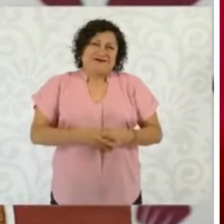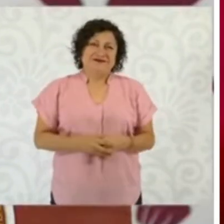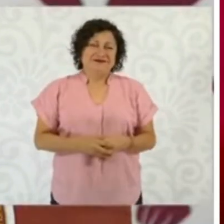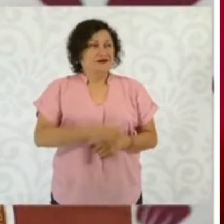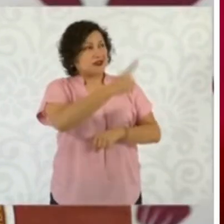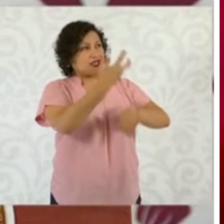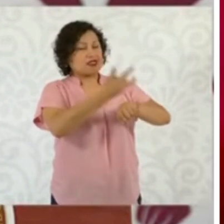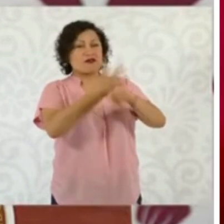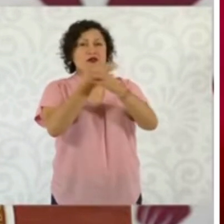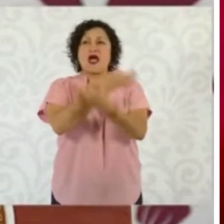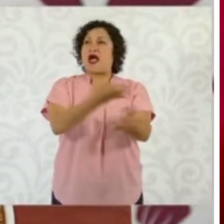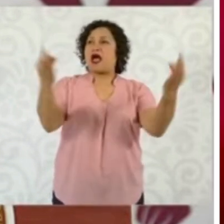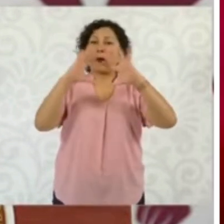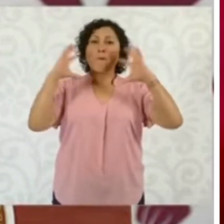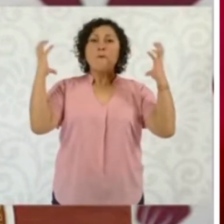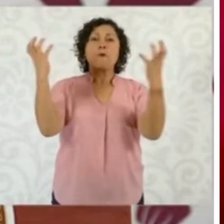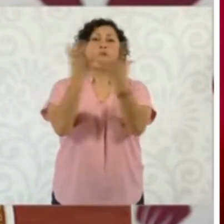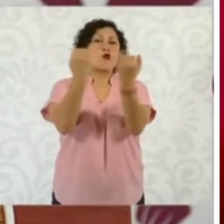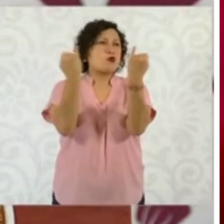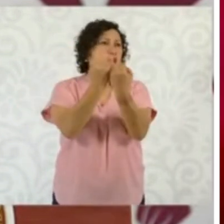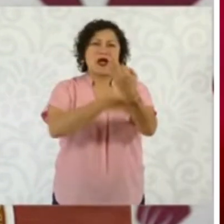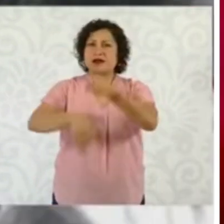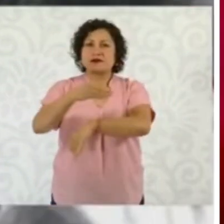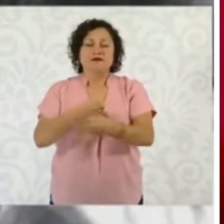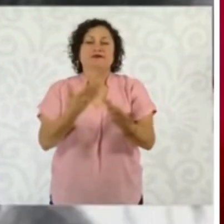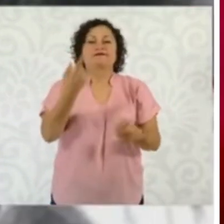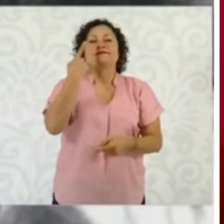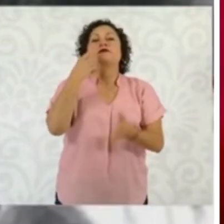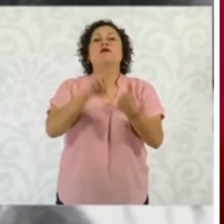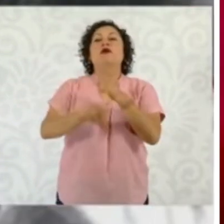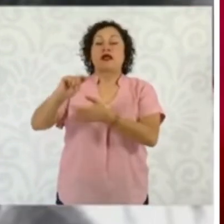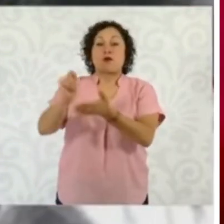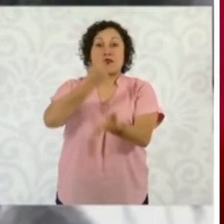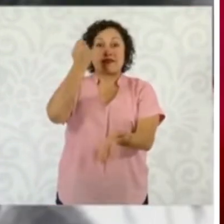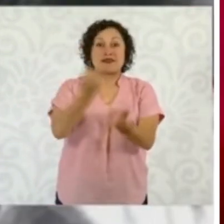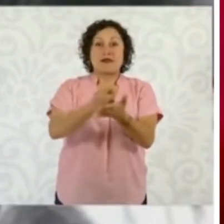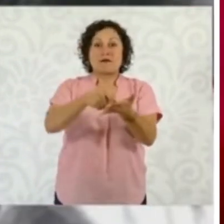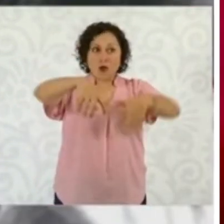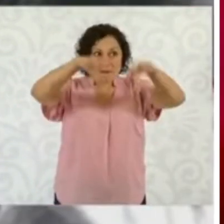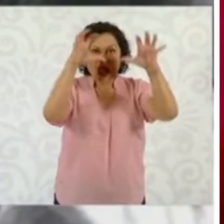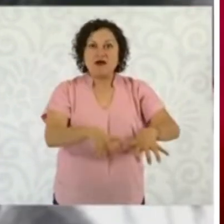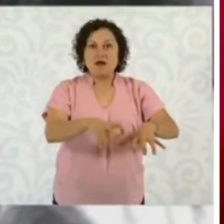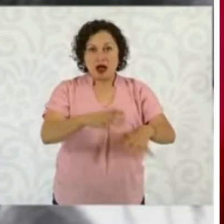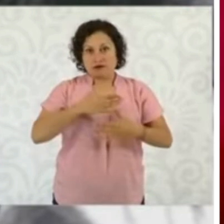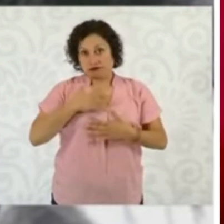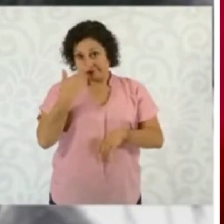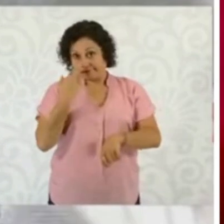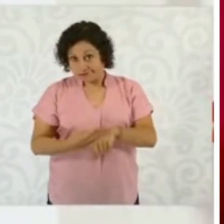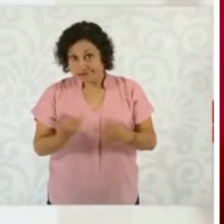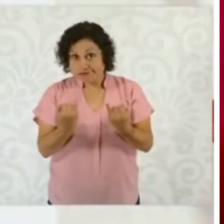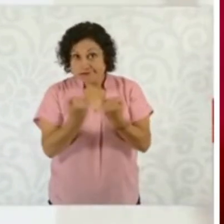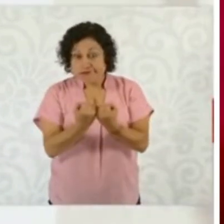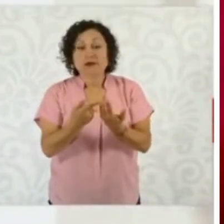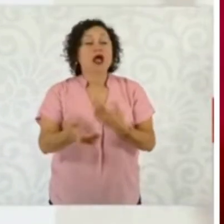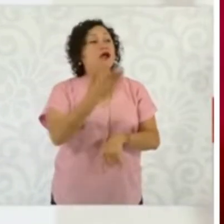entero. Que si llovió en Tamaulipas, pues es responsabilidad también de la presidenta. Que si hay